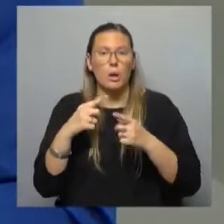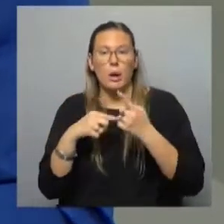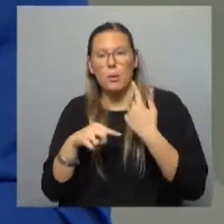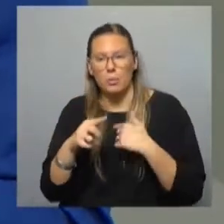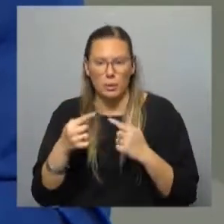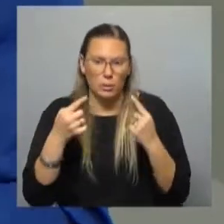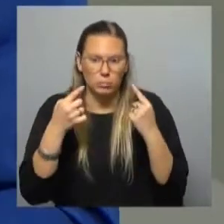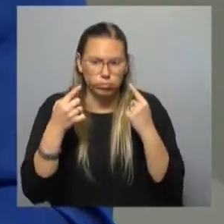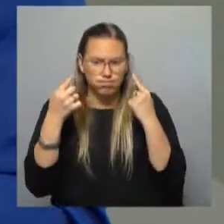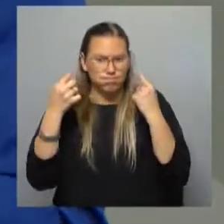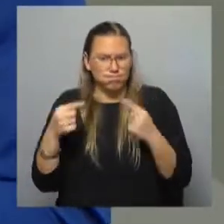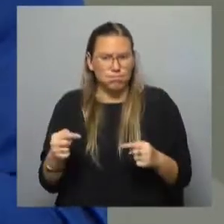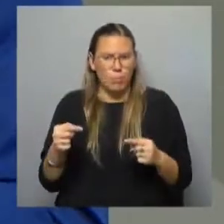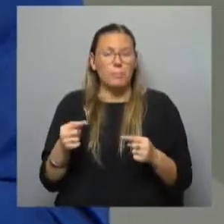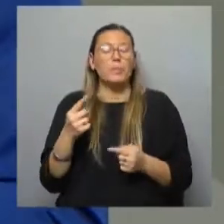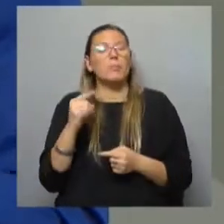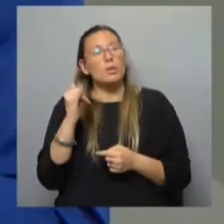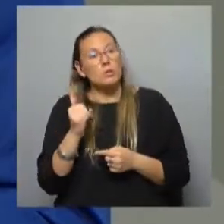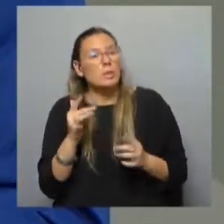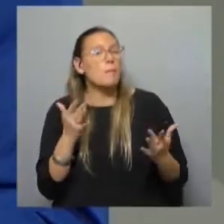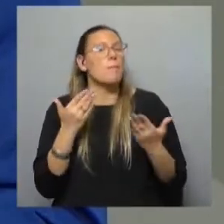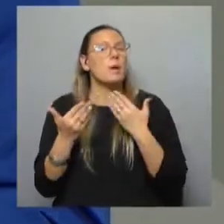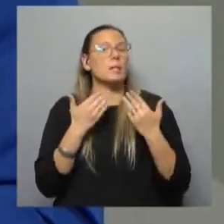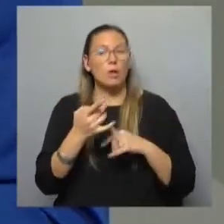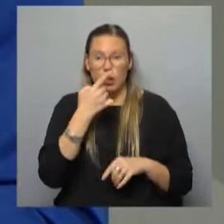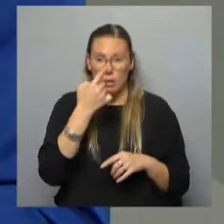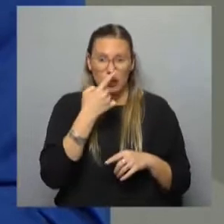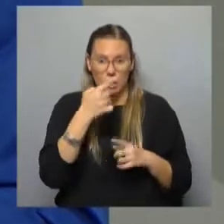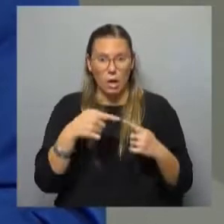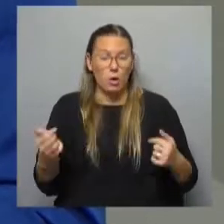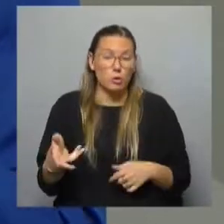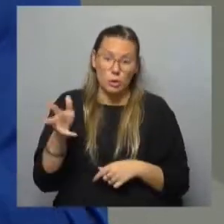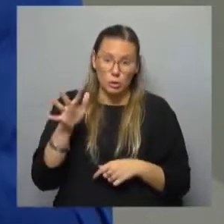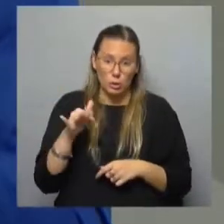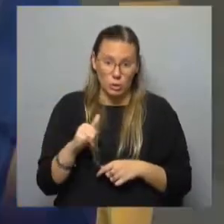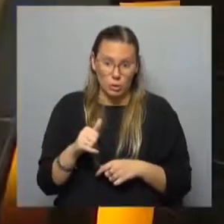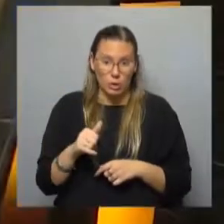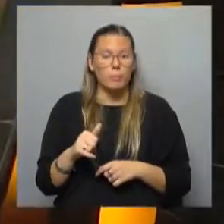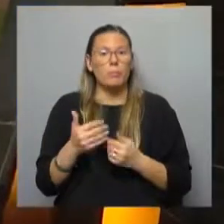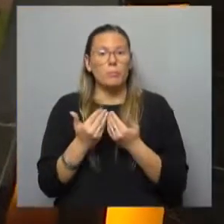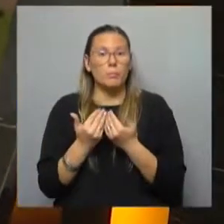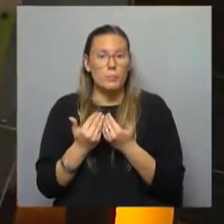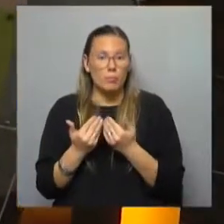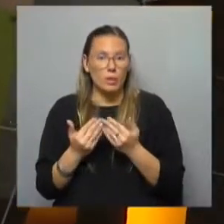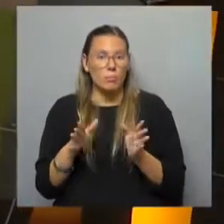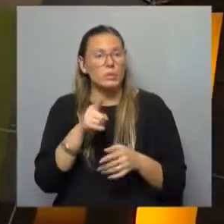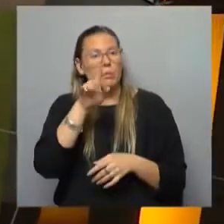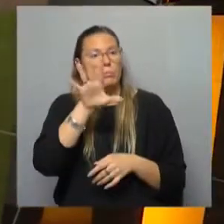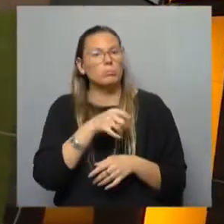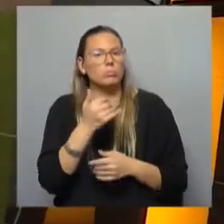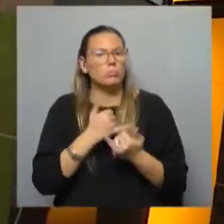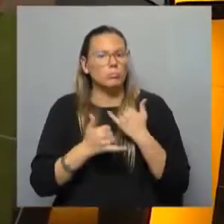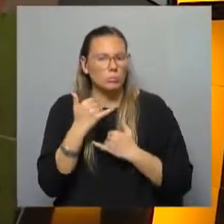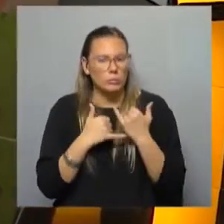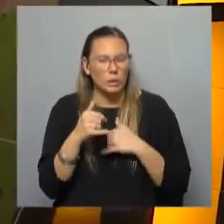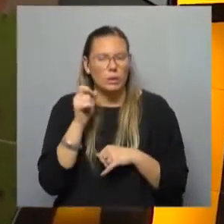bien distantes, pero tienen en común mucho interés en cosas muy cotidianas. Y vamos a arrancar con lo que vos nos trajiste, Alexandra,